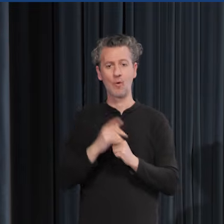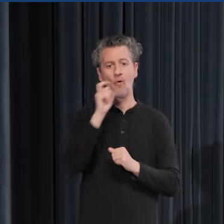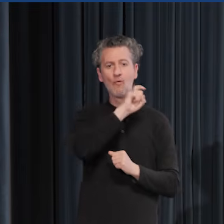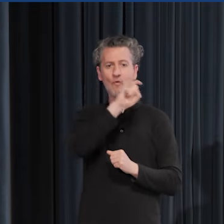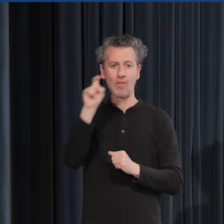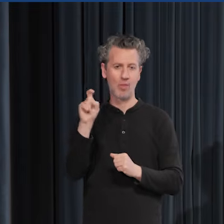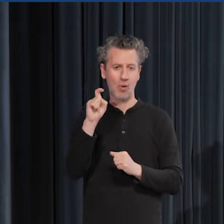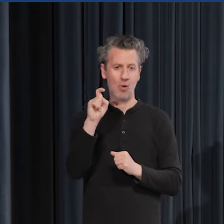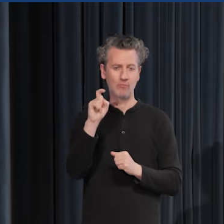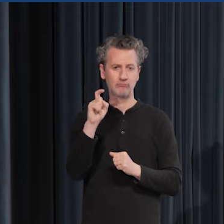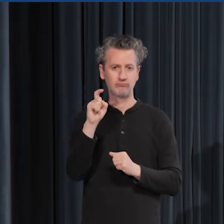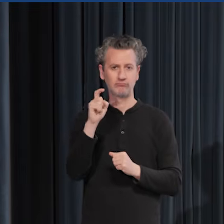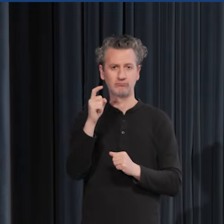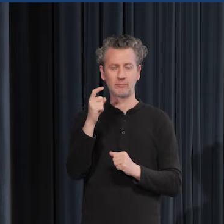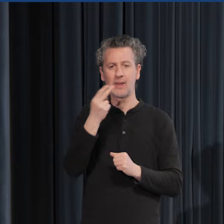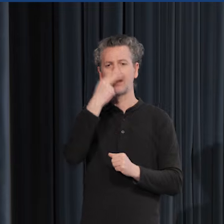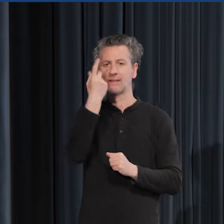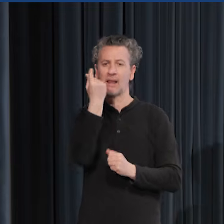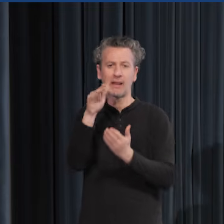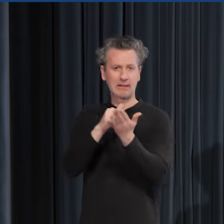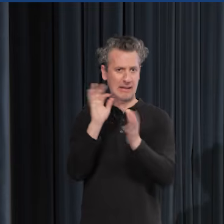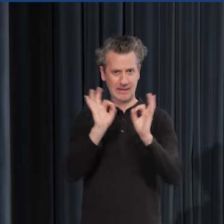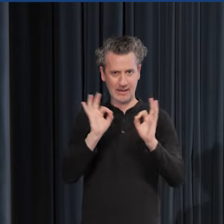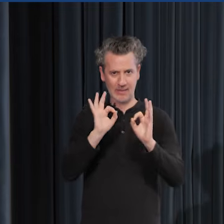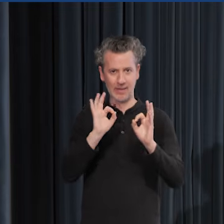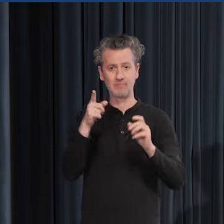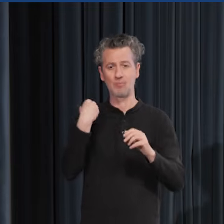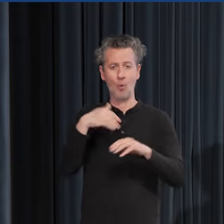sin ánimo de lucro de la Generalitat Valenciana.